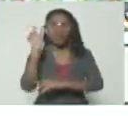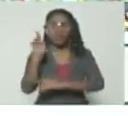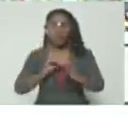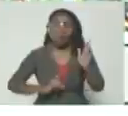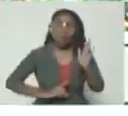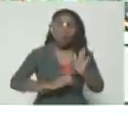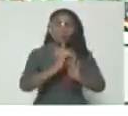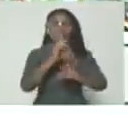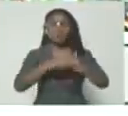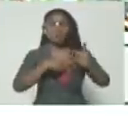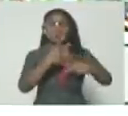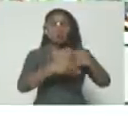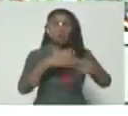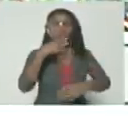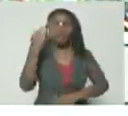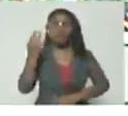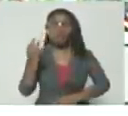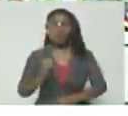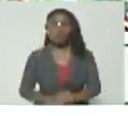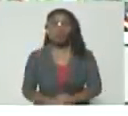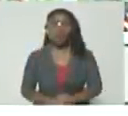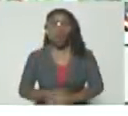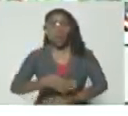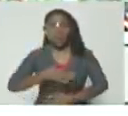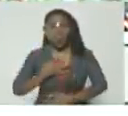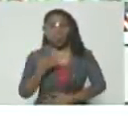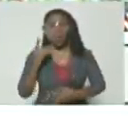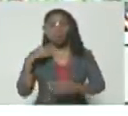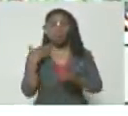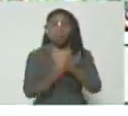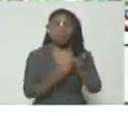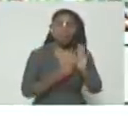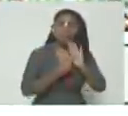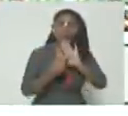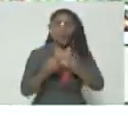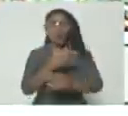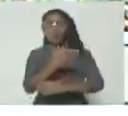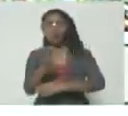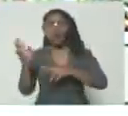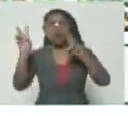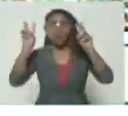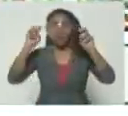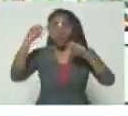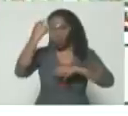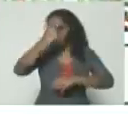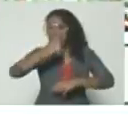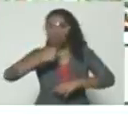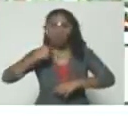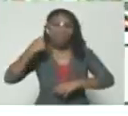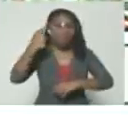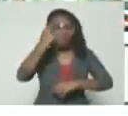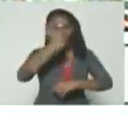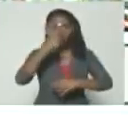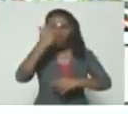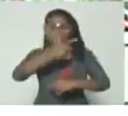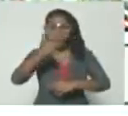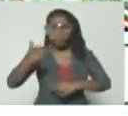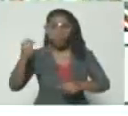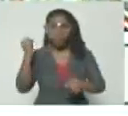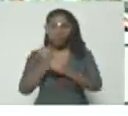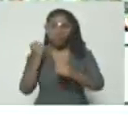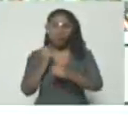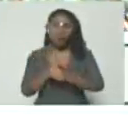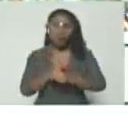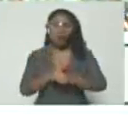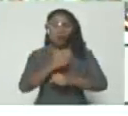la Venezuela de verdad. Poder mostrarles a ustedes las nuevas caras de la gente que trabaja, de la